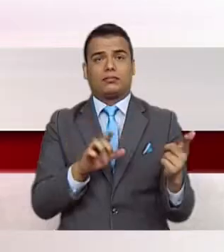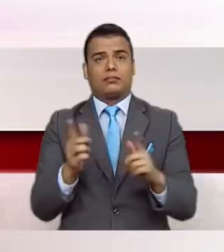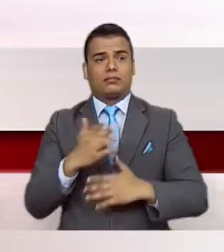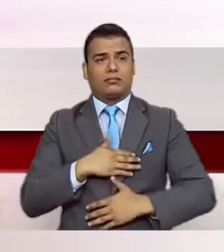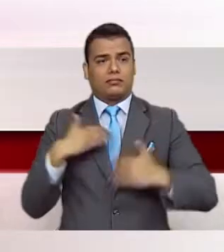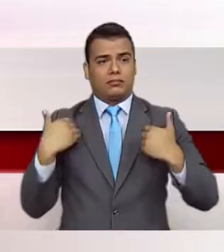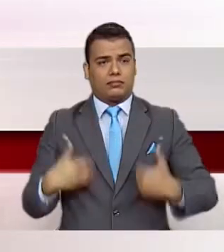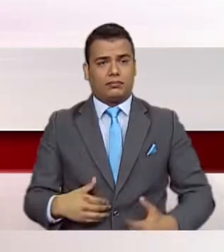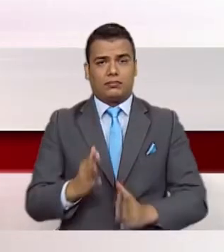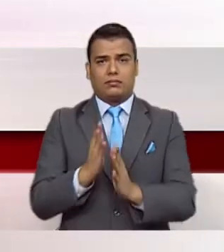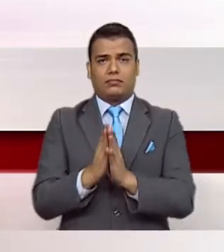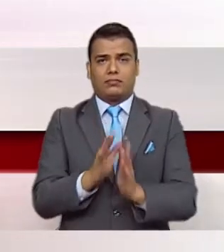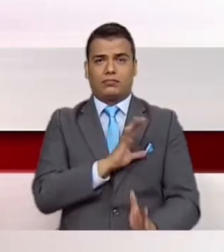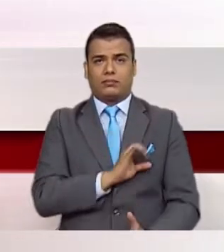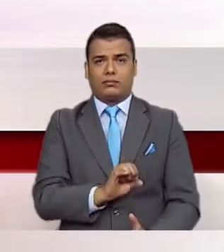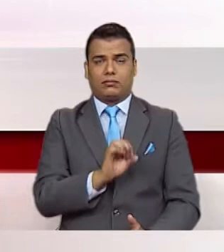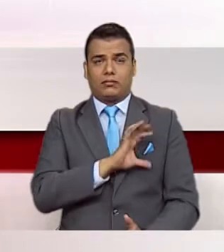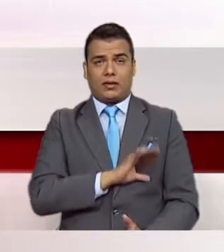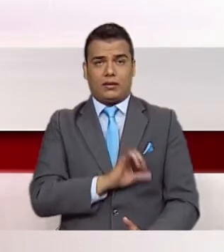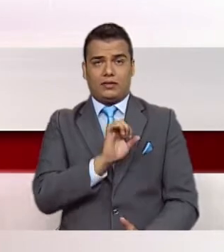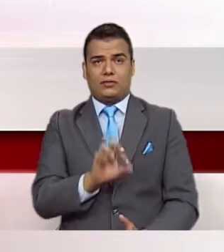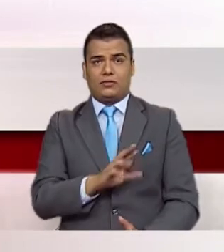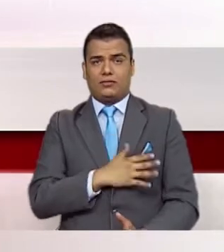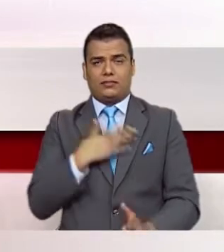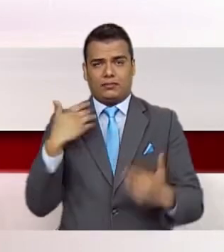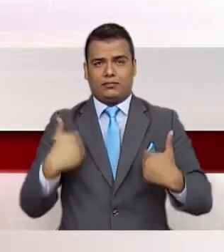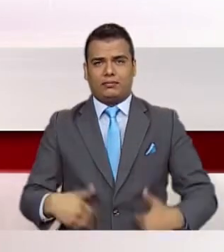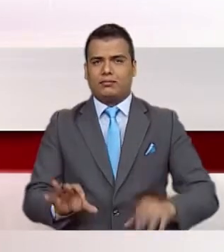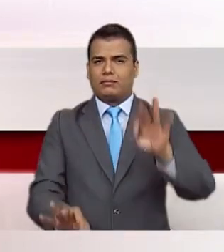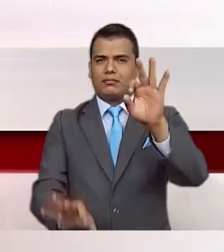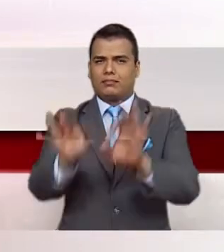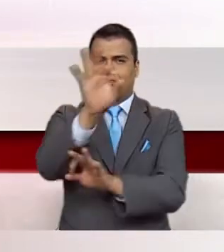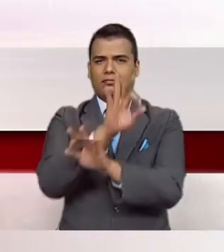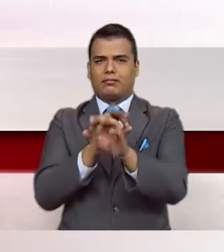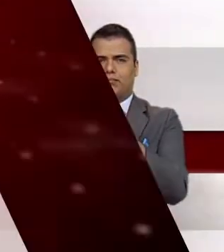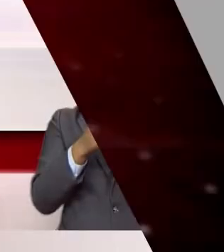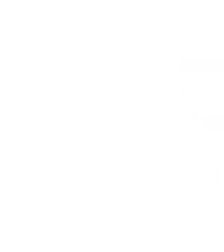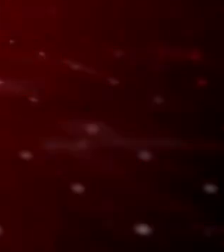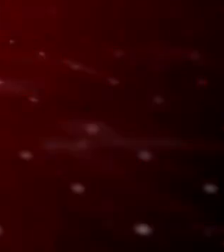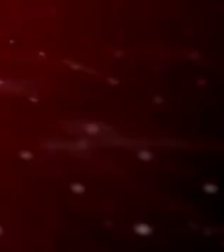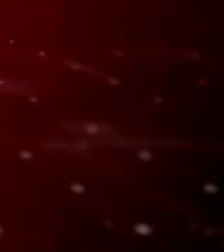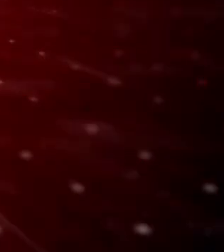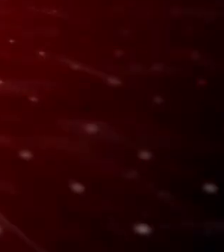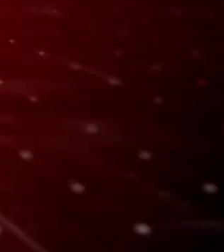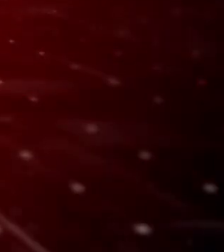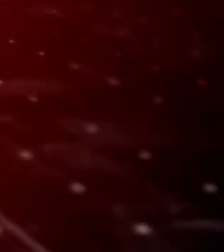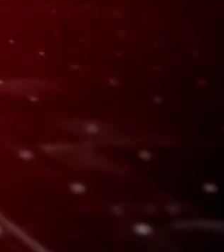información desde el sur de la ciudad. Sofía Pachón, Telepacífico Noticias, más cerca de la región.